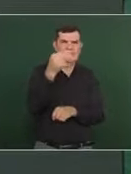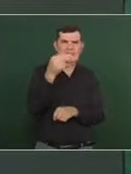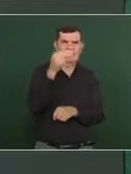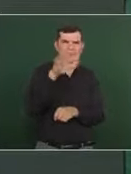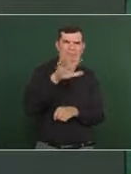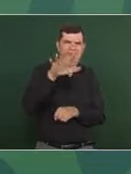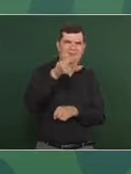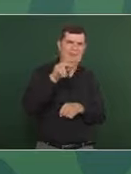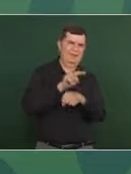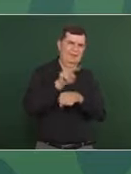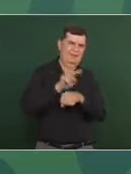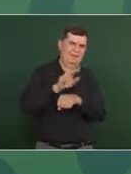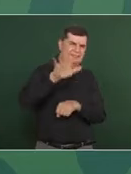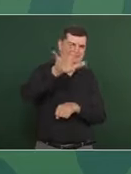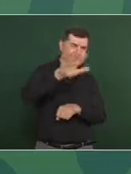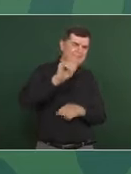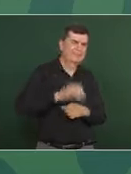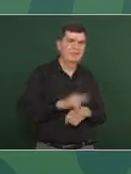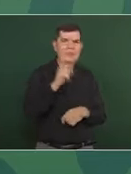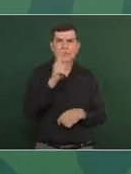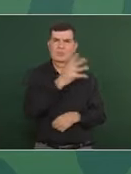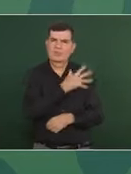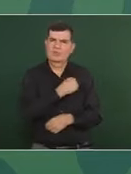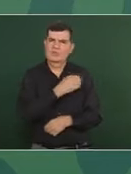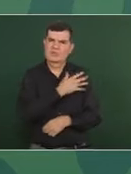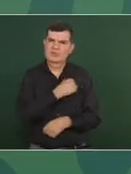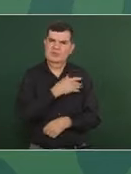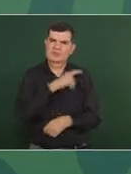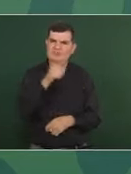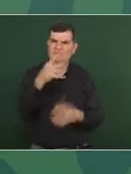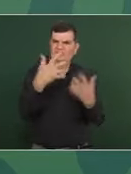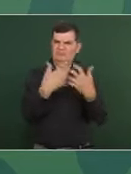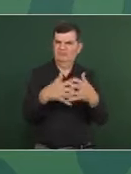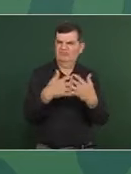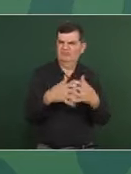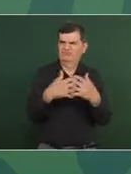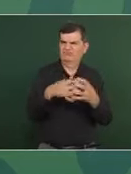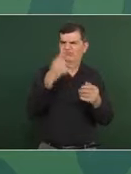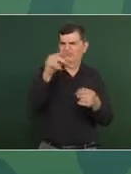hijo de uno de los empresarios